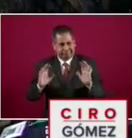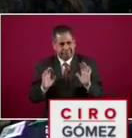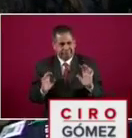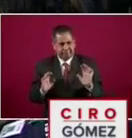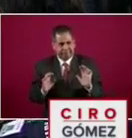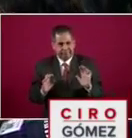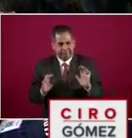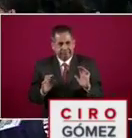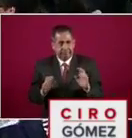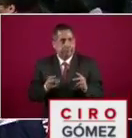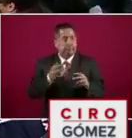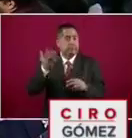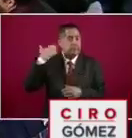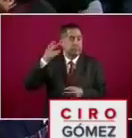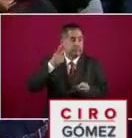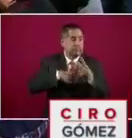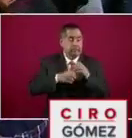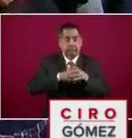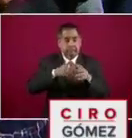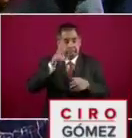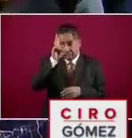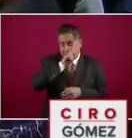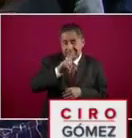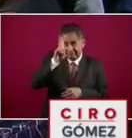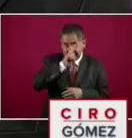pues el crecimiento